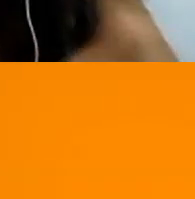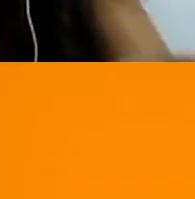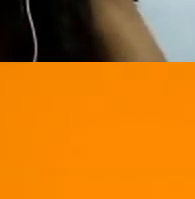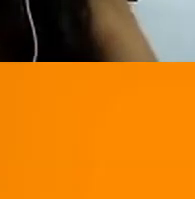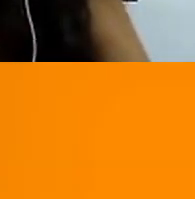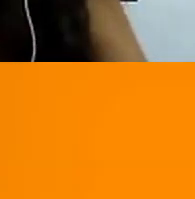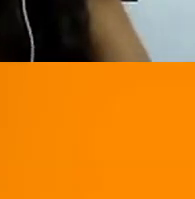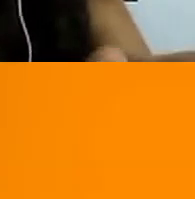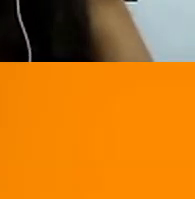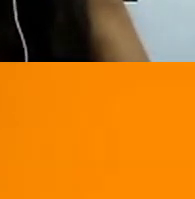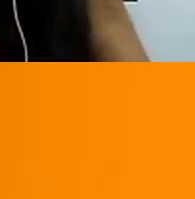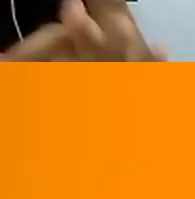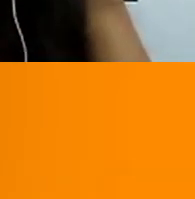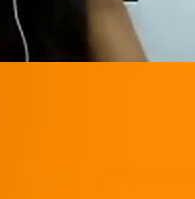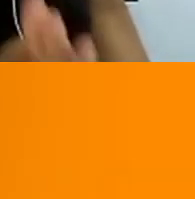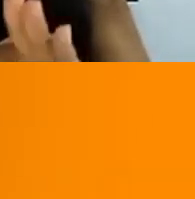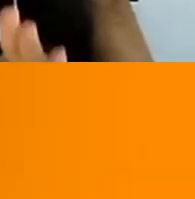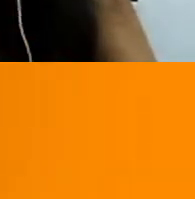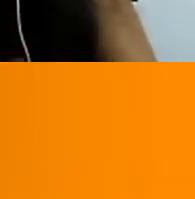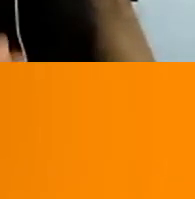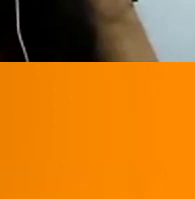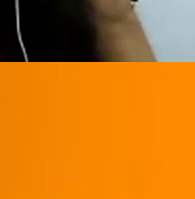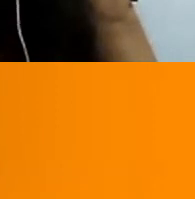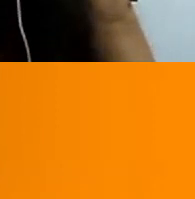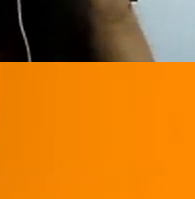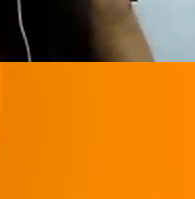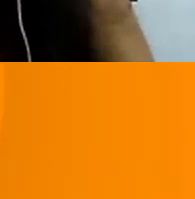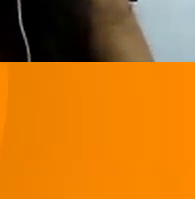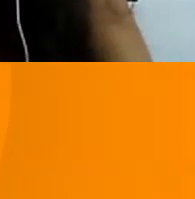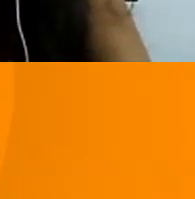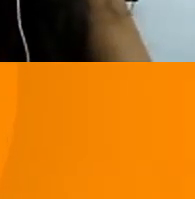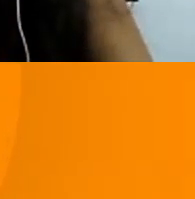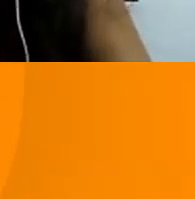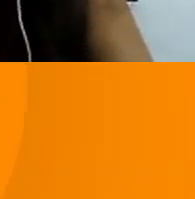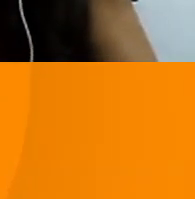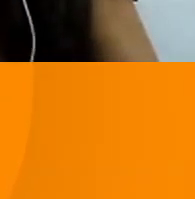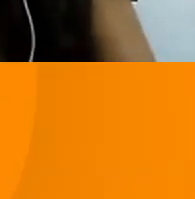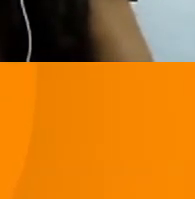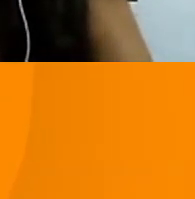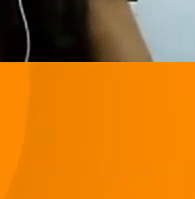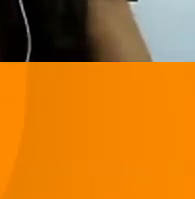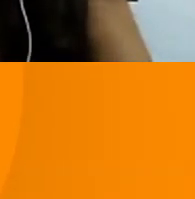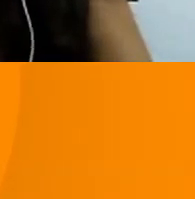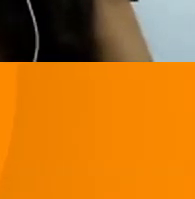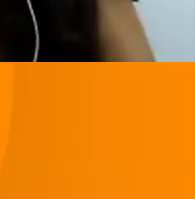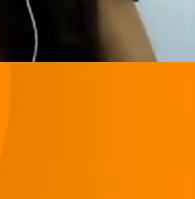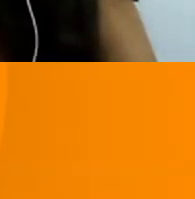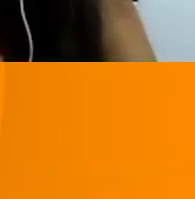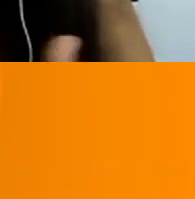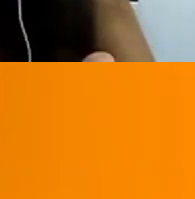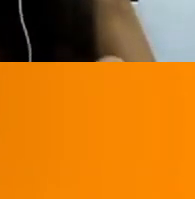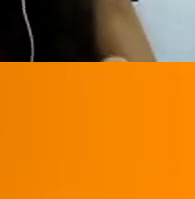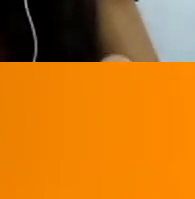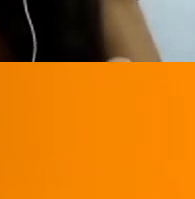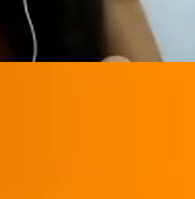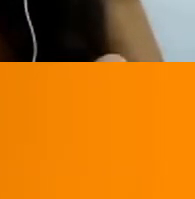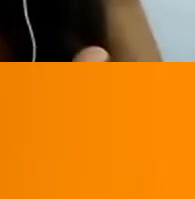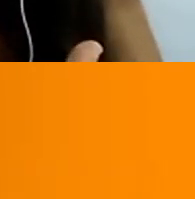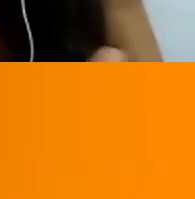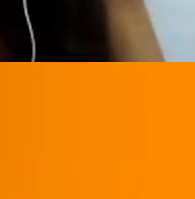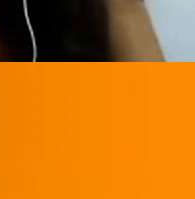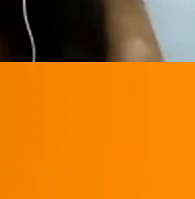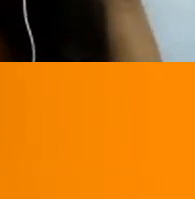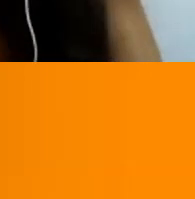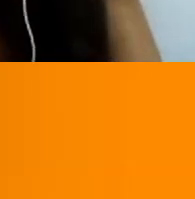Ajá. Puede ser por algún momento cotidiano, entonces cada día con gratitud. Canciones que